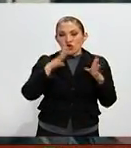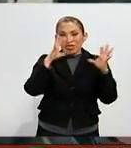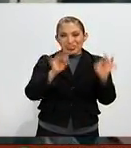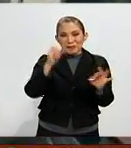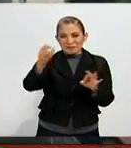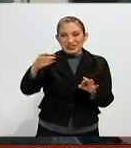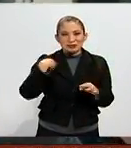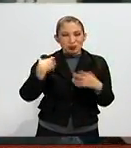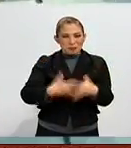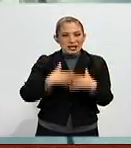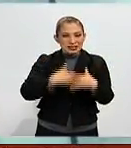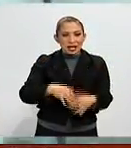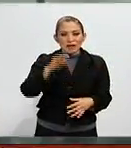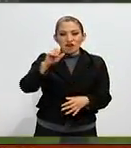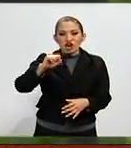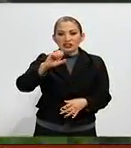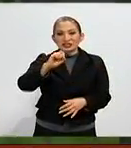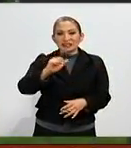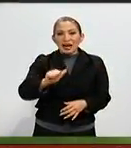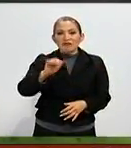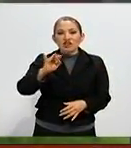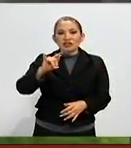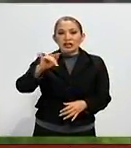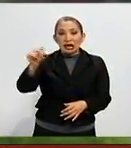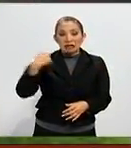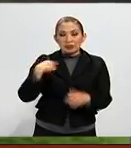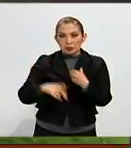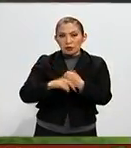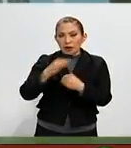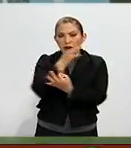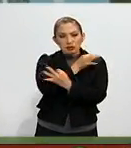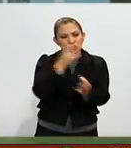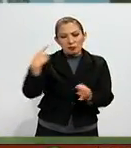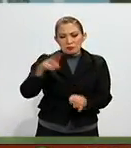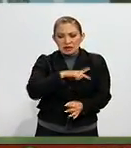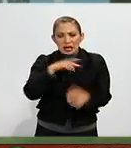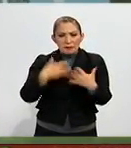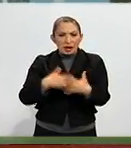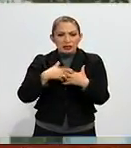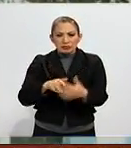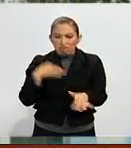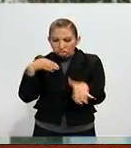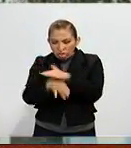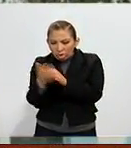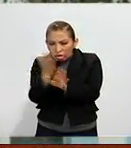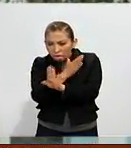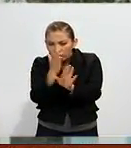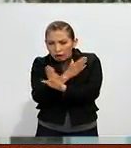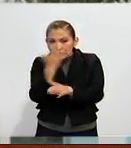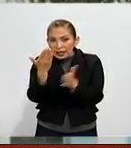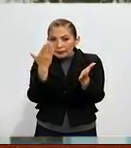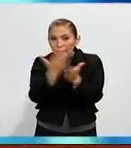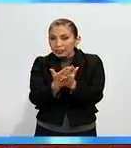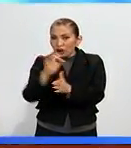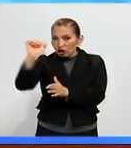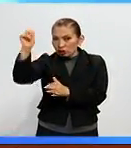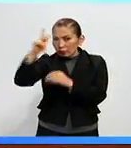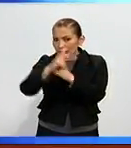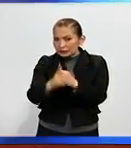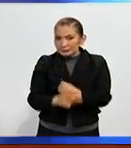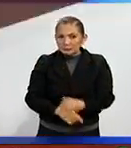de la firma Mossack Fonseca, involucrada en el escándalo, denunció que su empresa fue hackeada por servidores en el